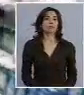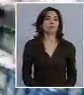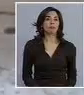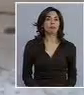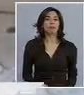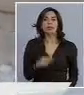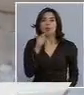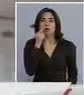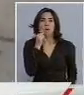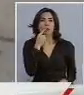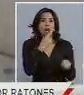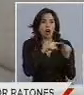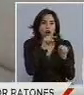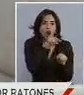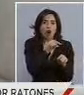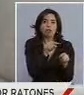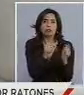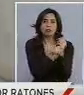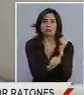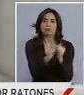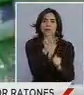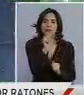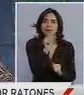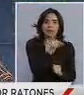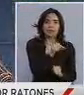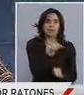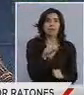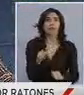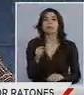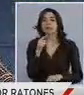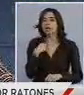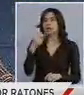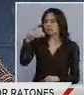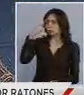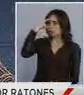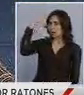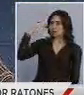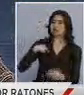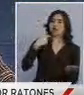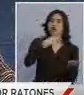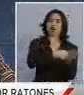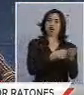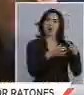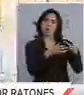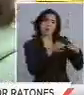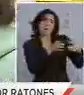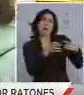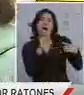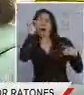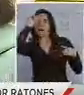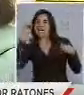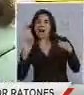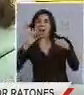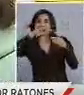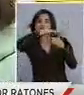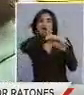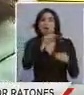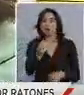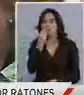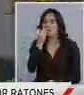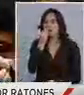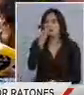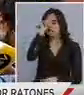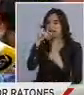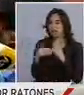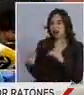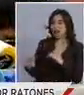Otra feca. El colilargo Sá. Imagínense que uno compra algo y haya pasado los ratones. Podemos estar comiendo con los ratones al